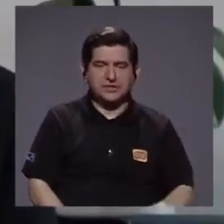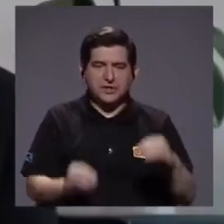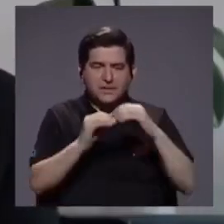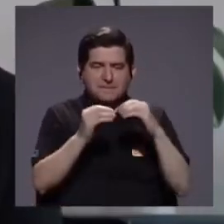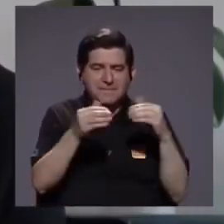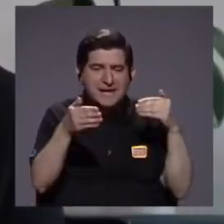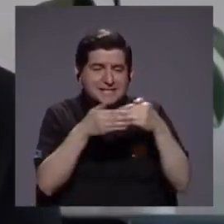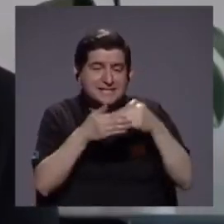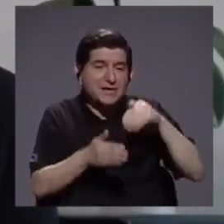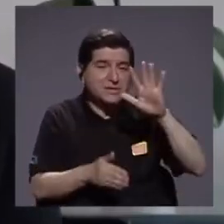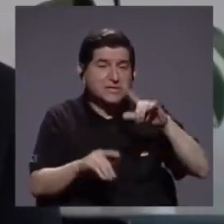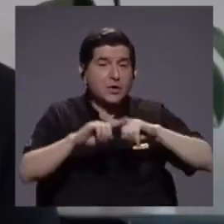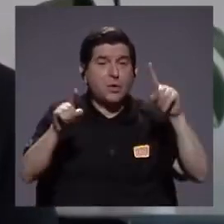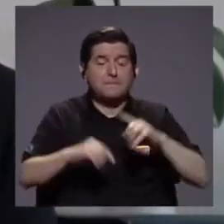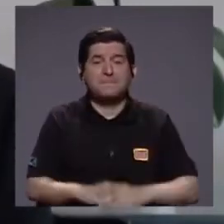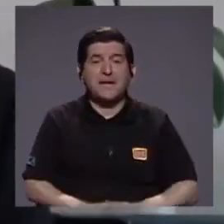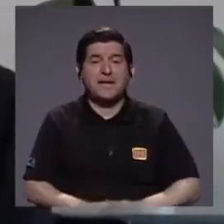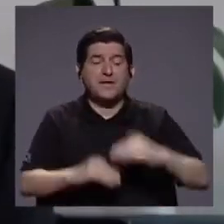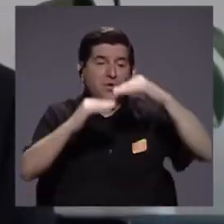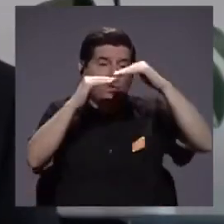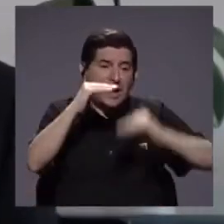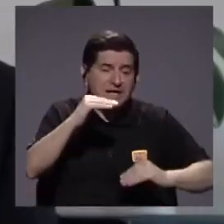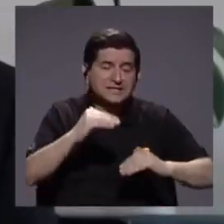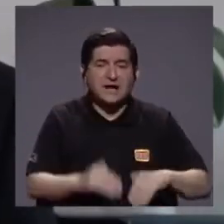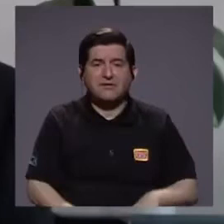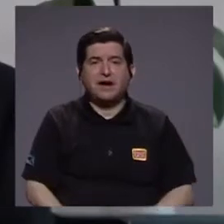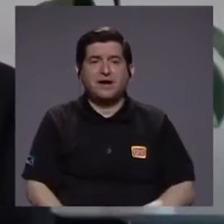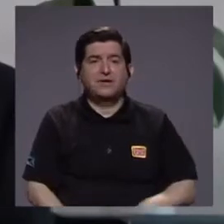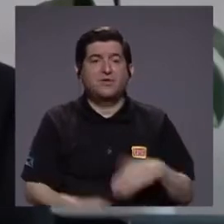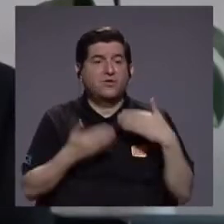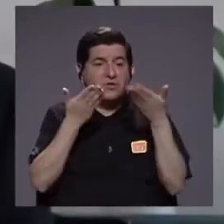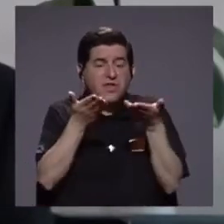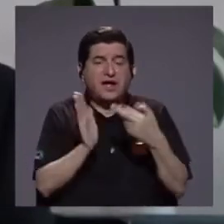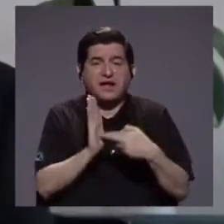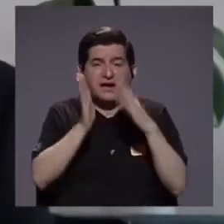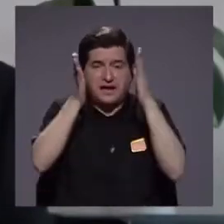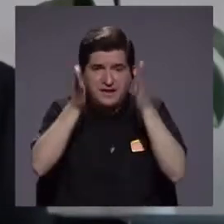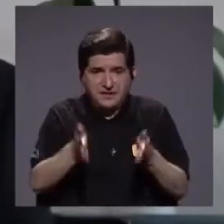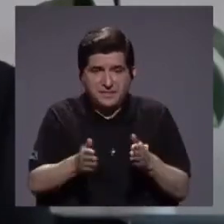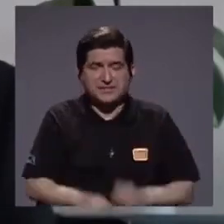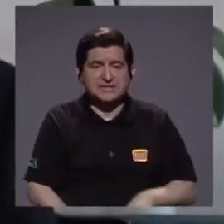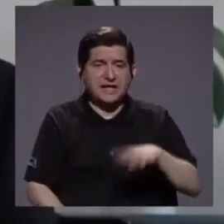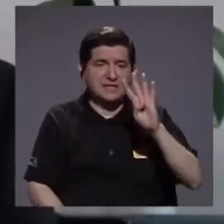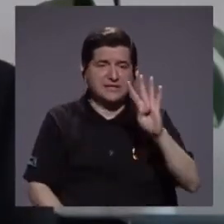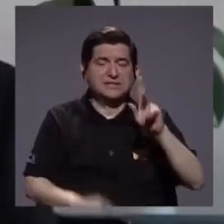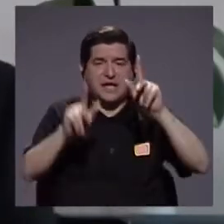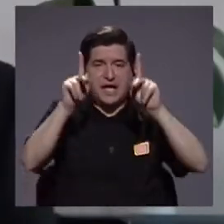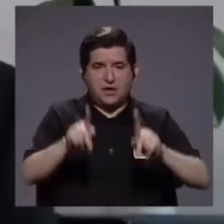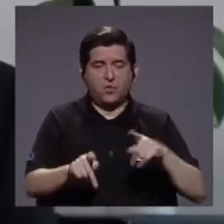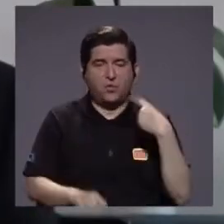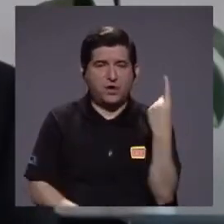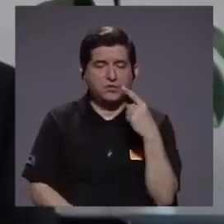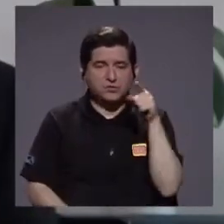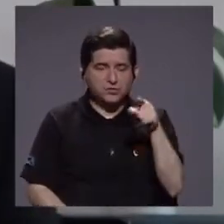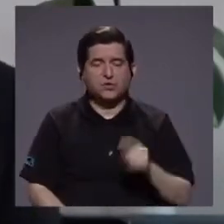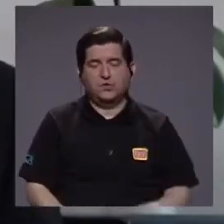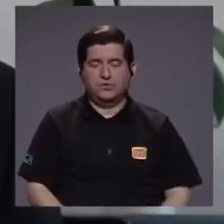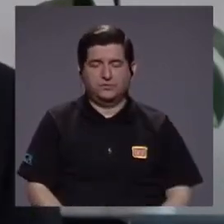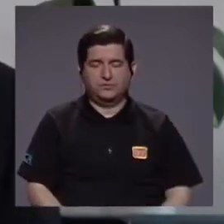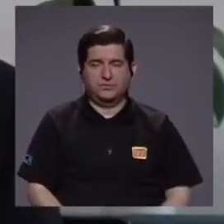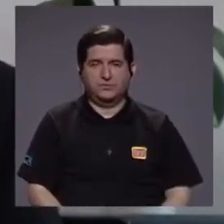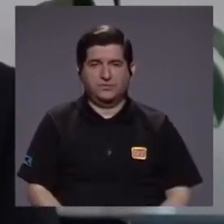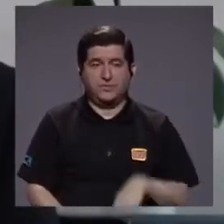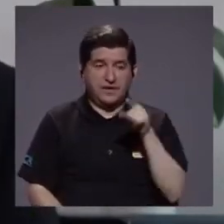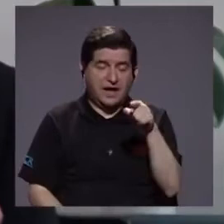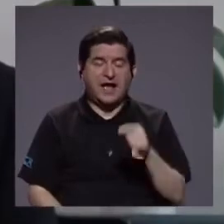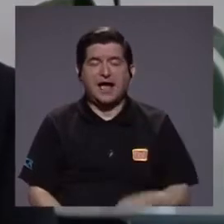cercano al 5%, se redondea hacia abajo y le da a la representación estudiantil 4 personas para dicha representación, quedando